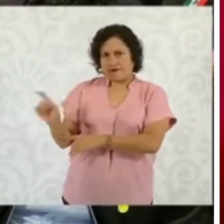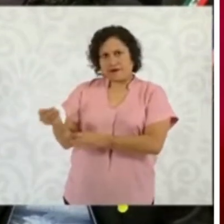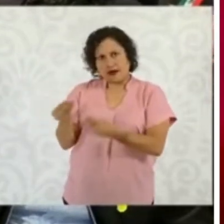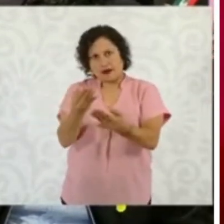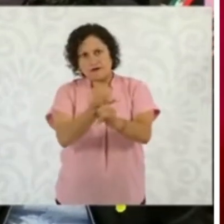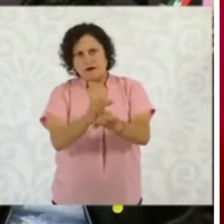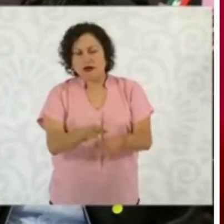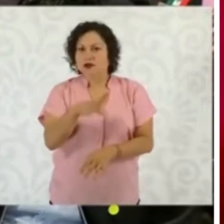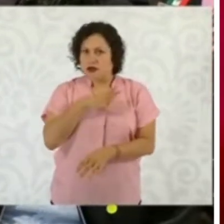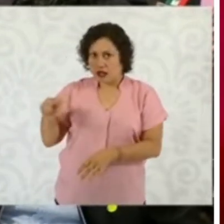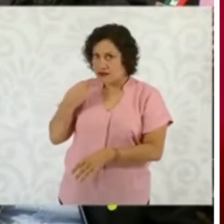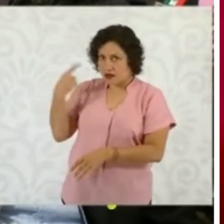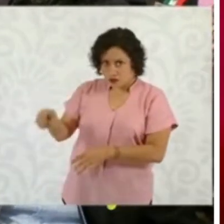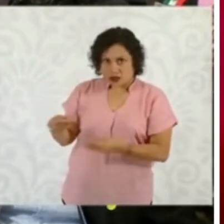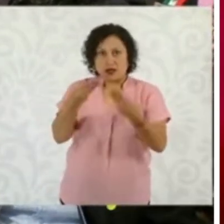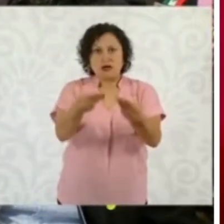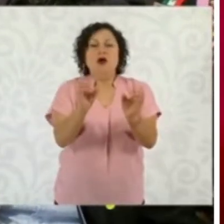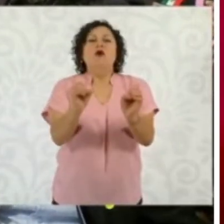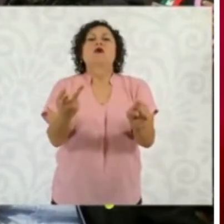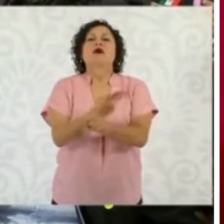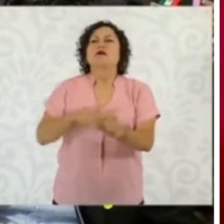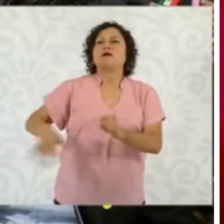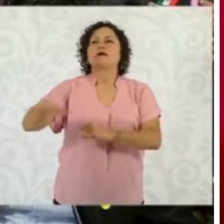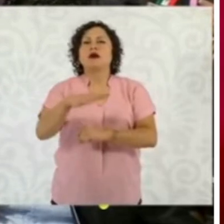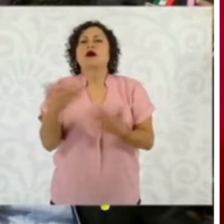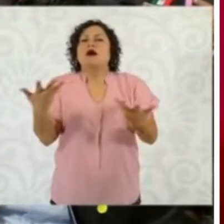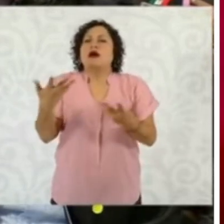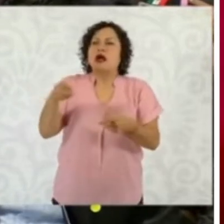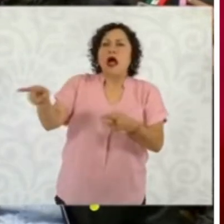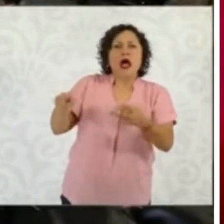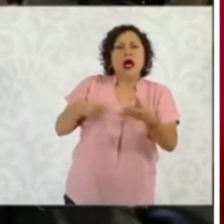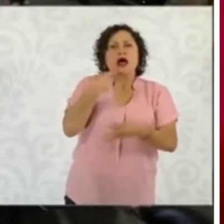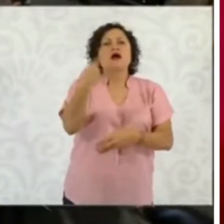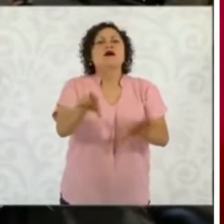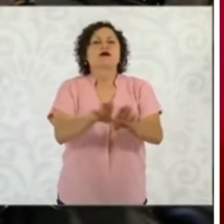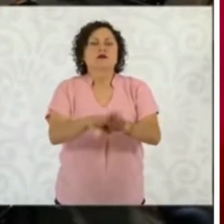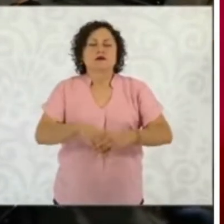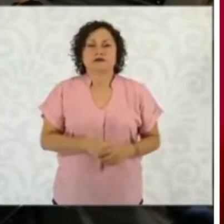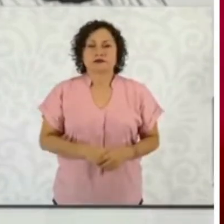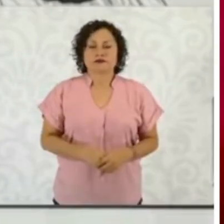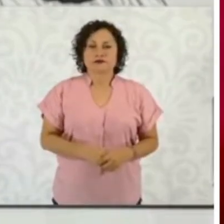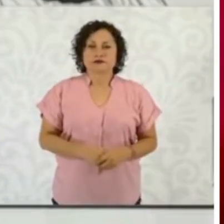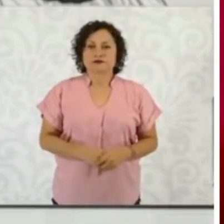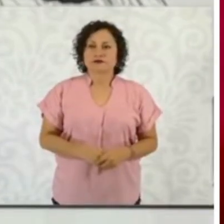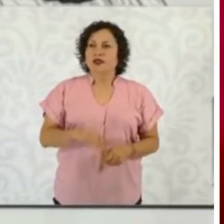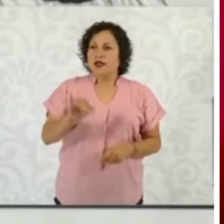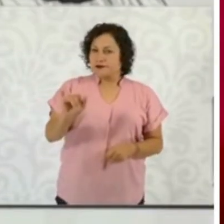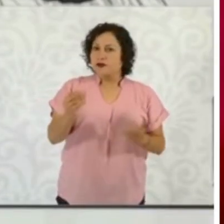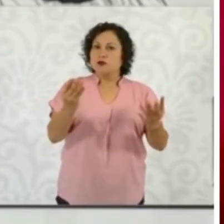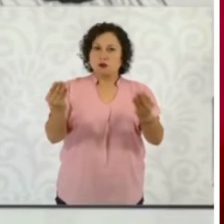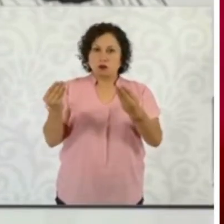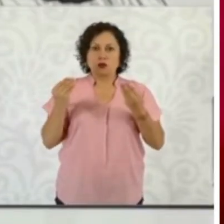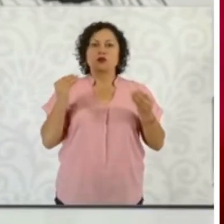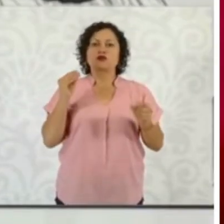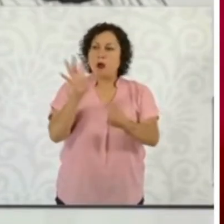denuncia o qué hacer en torno sobre todo al aseguramiento de lugares para evitar que se siga con ese tipo de actividades. Sí, hay muchísimos cateos ahora que